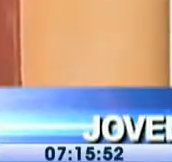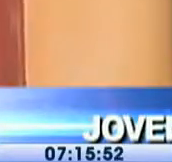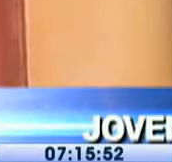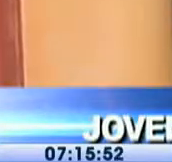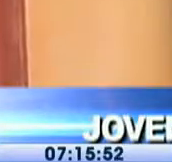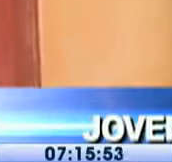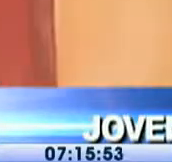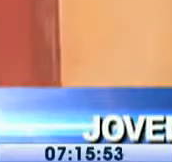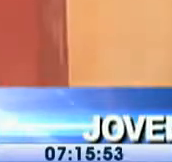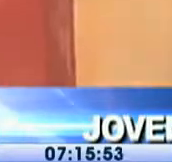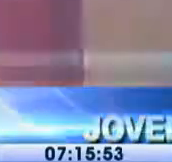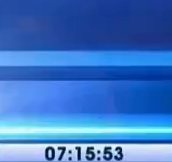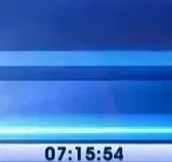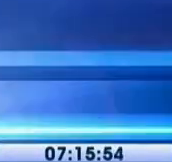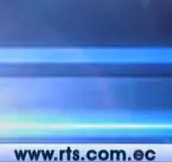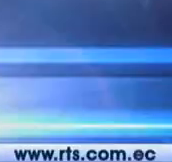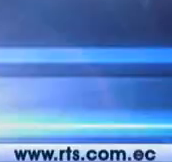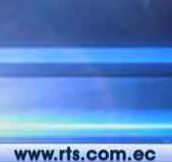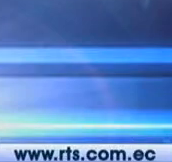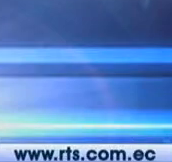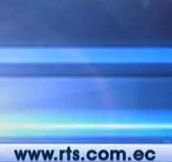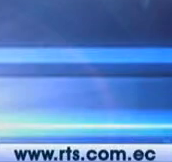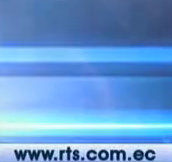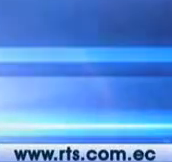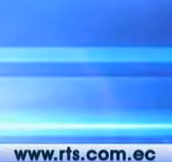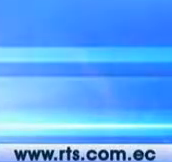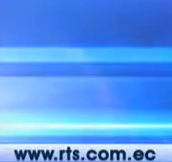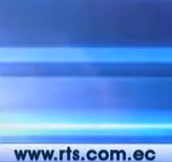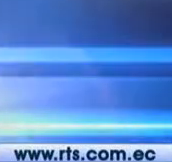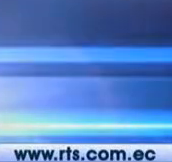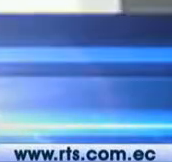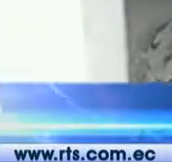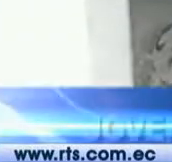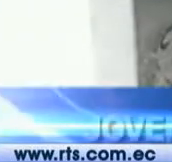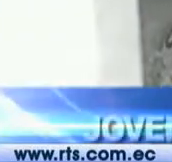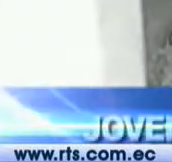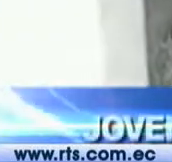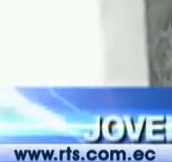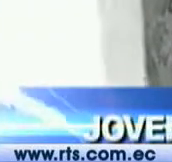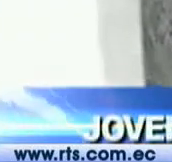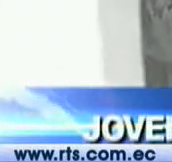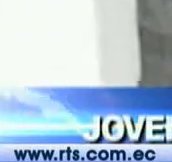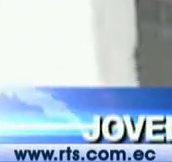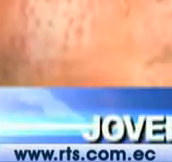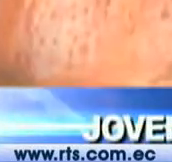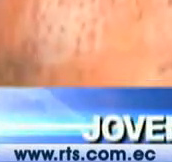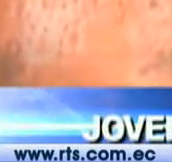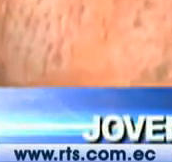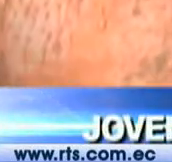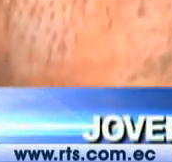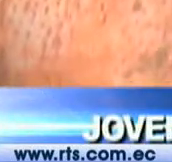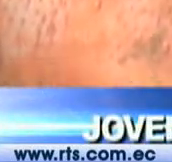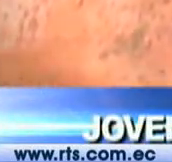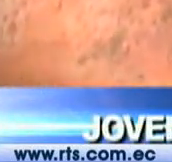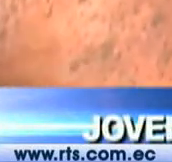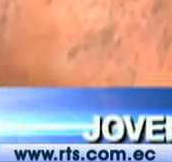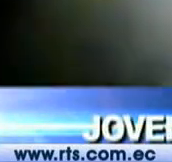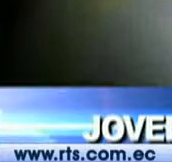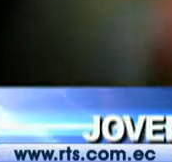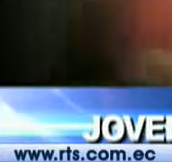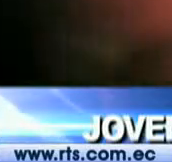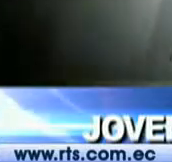Un joven joven murió en su puesto centro de